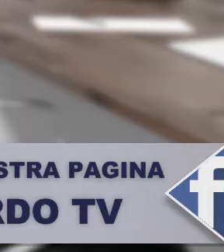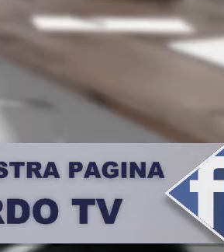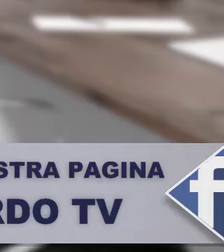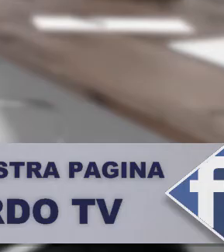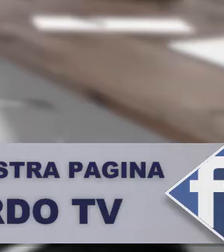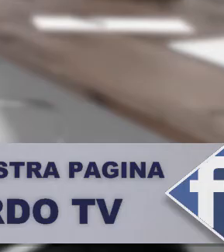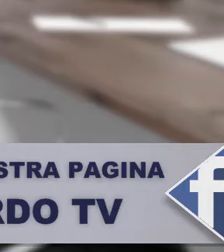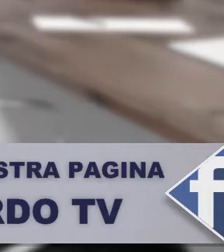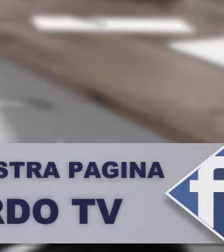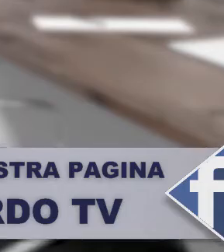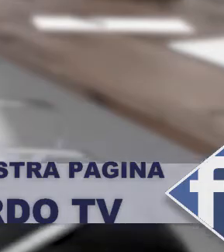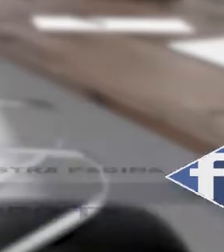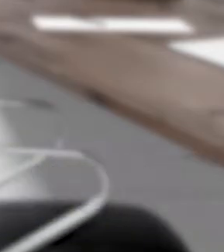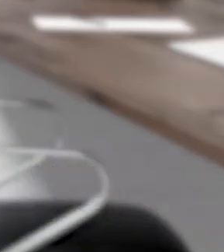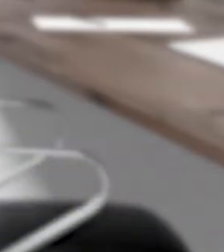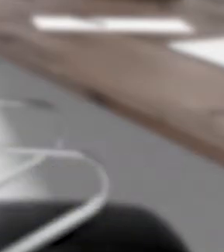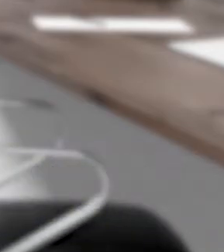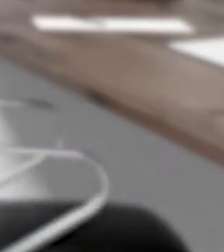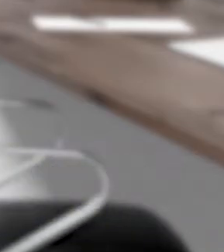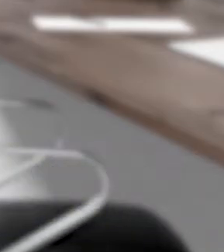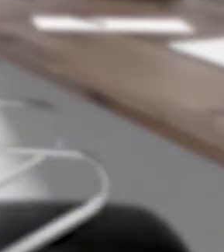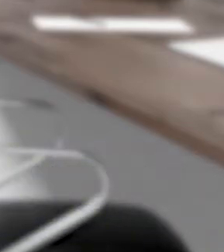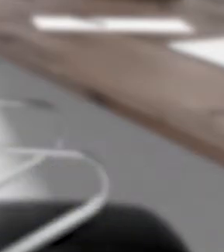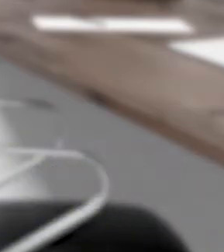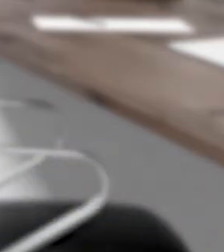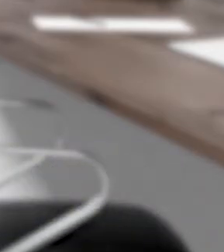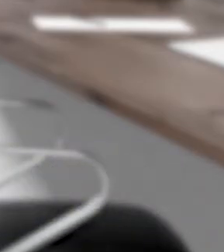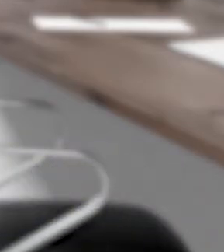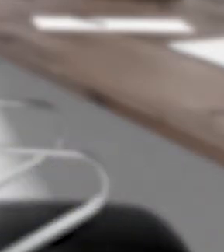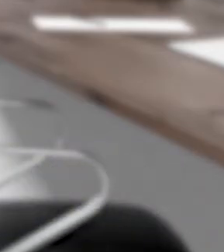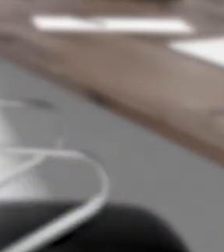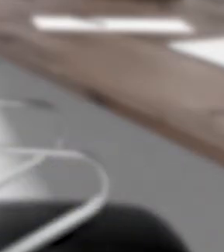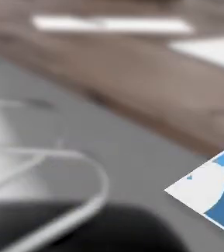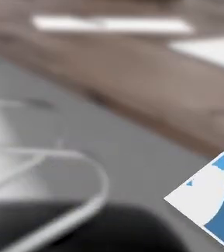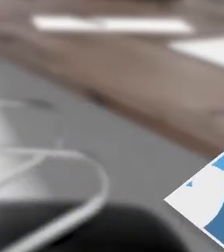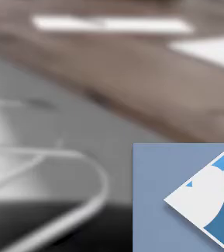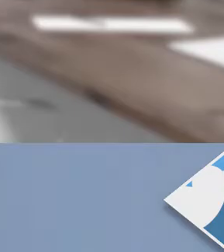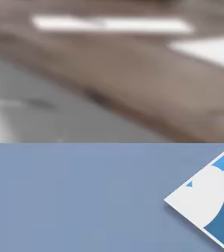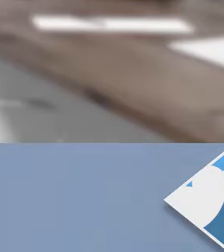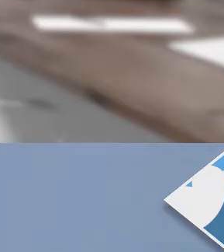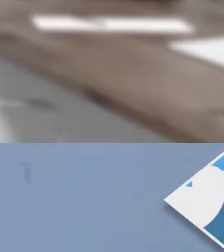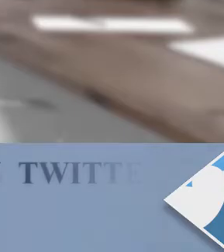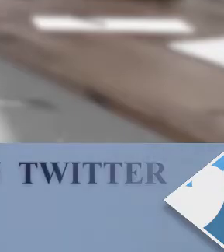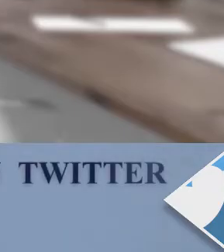hablando solo, como quien dice. Ahí dio sus argumentos.